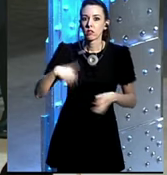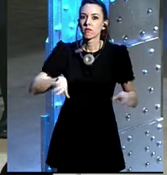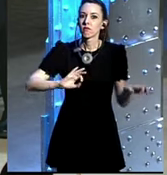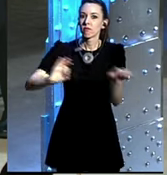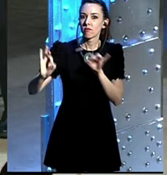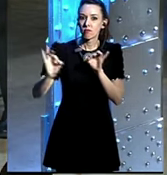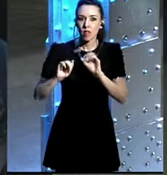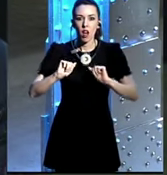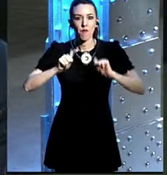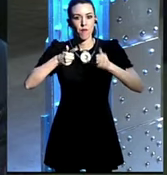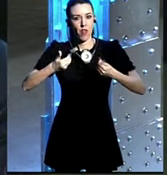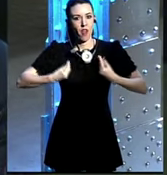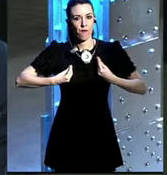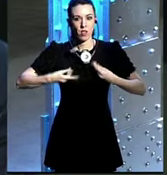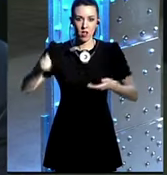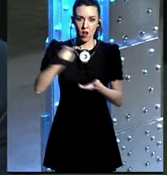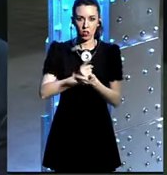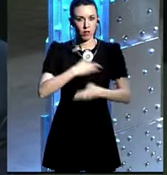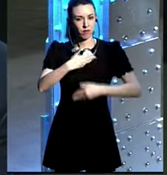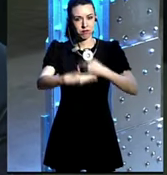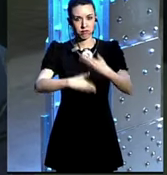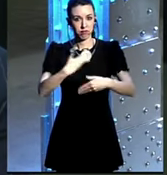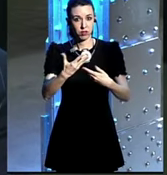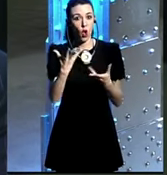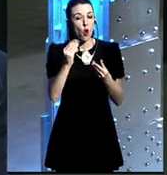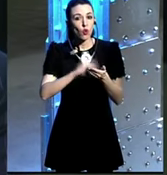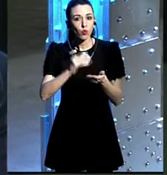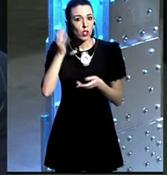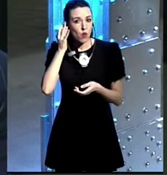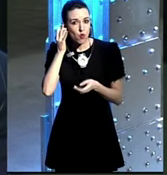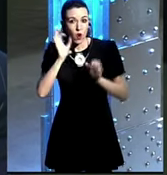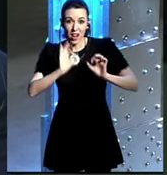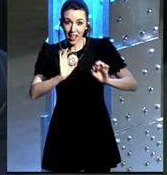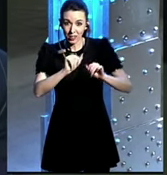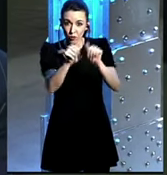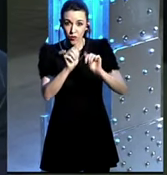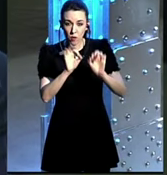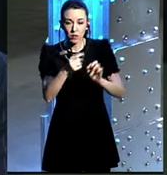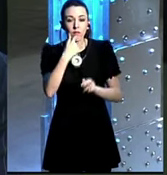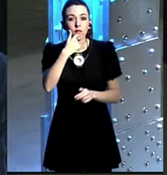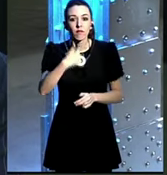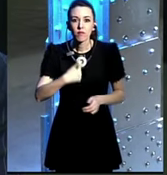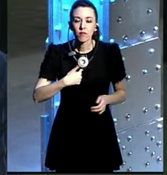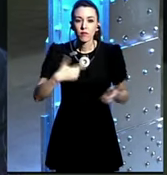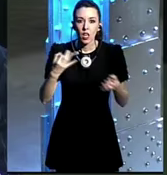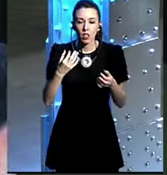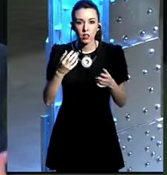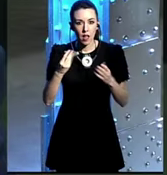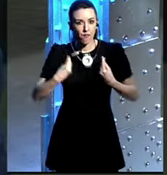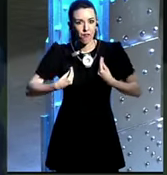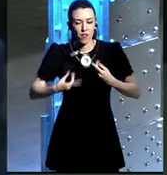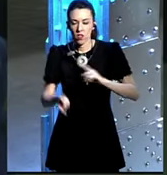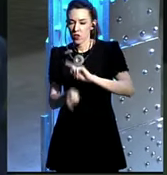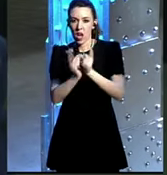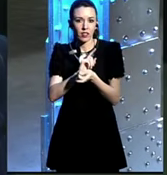para proceder de nuevo con sus vidas. Muchas de las mujeres que había tratado de esta manera dijeron que habían cambiado su vida, que